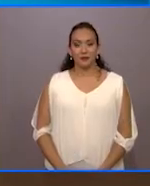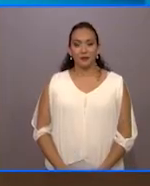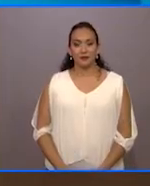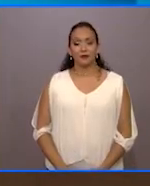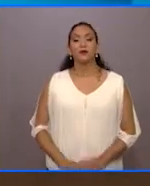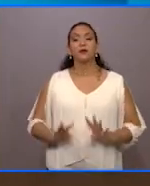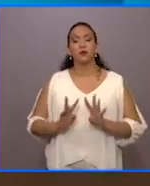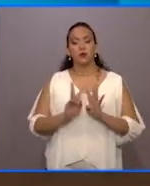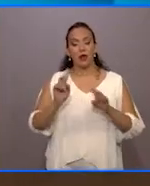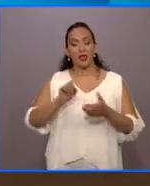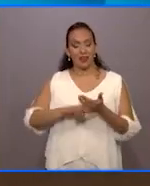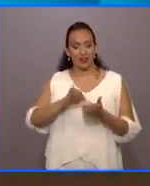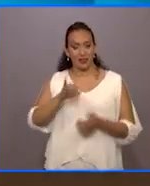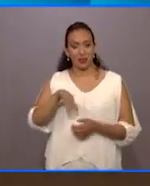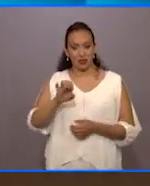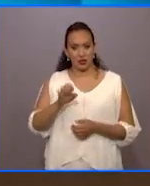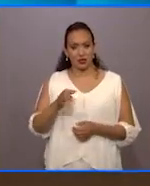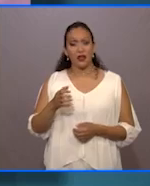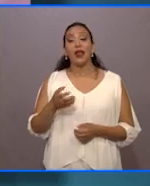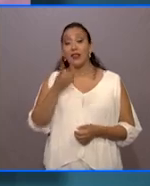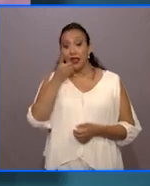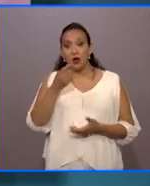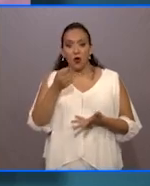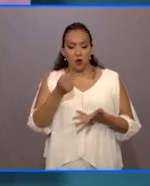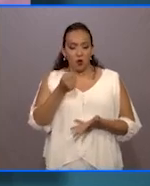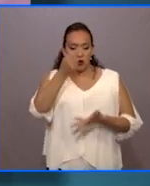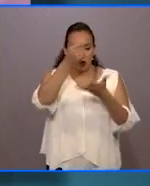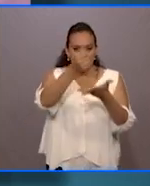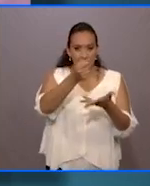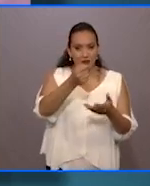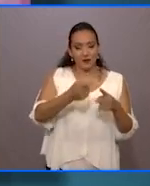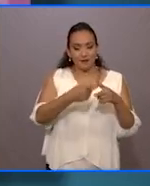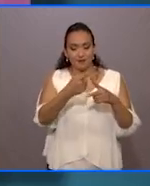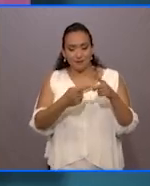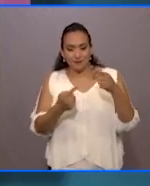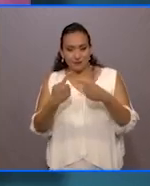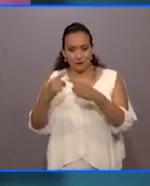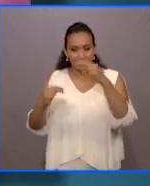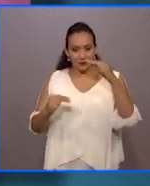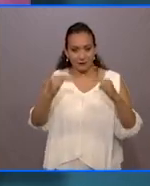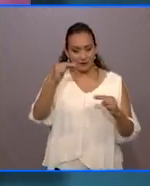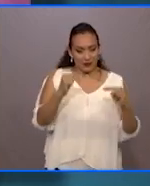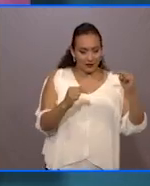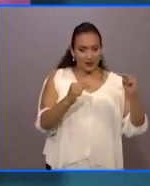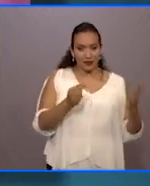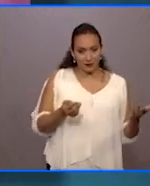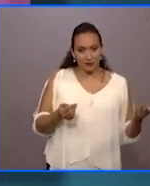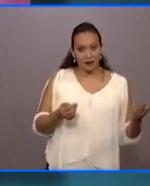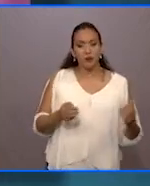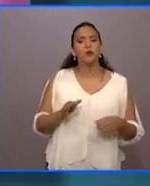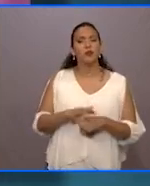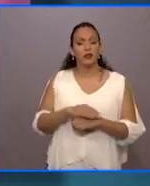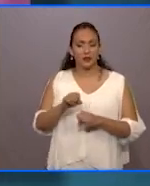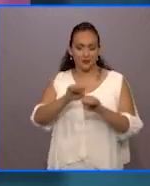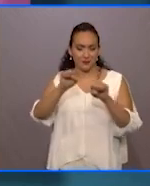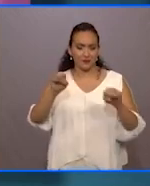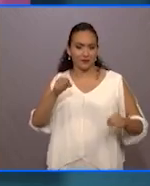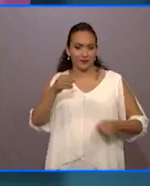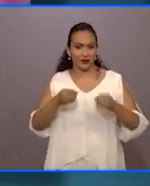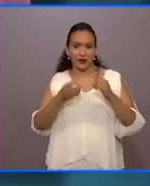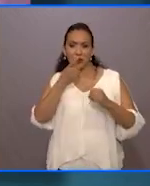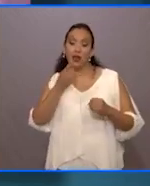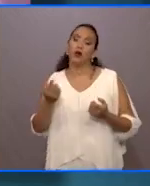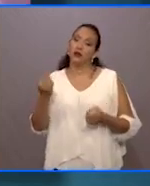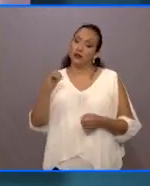El Consejo General del INE aprobó un tope diferenciado de gastos de campaña en acatamiento a una resolución de la Sala Superior del Tribunal